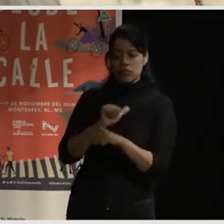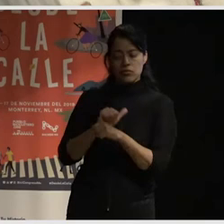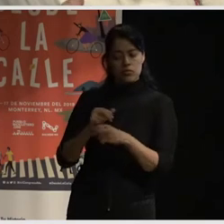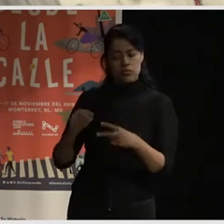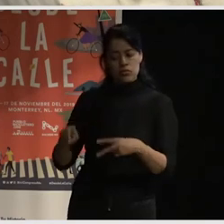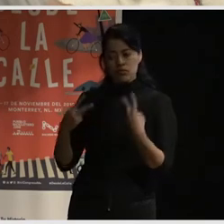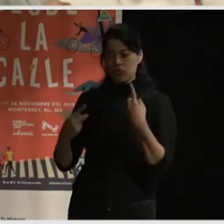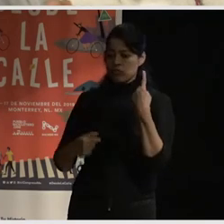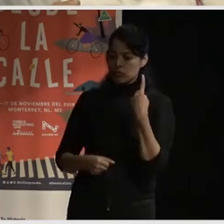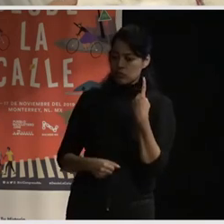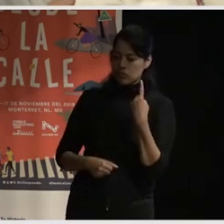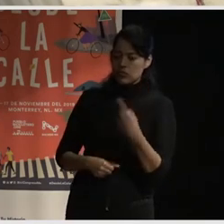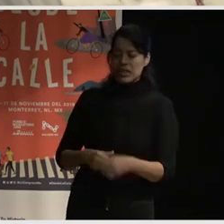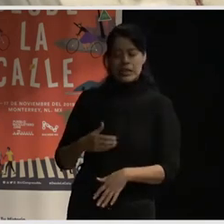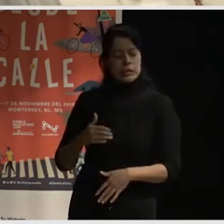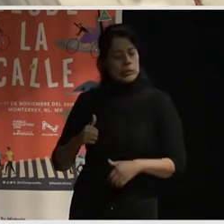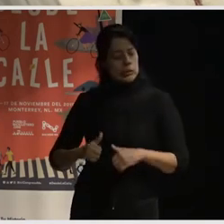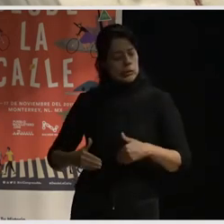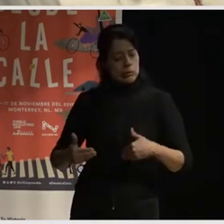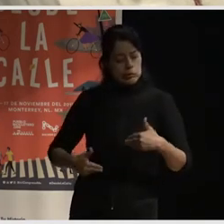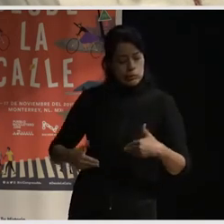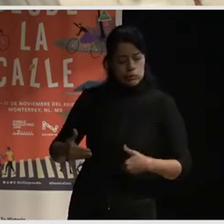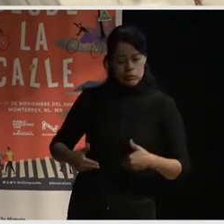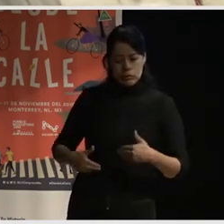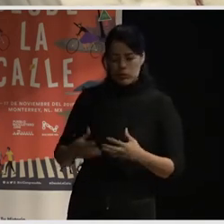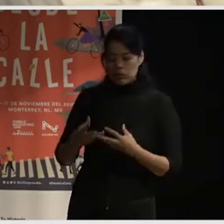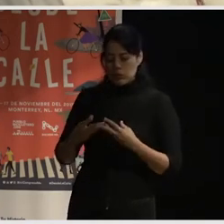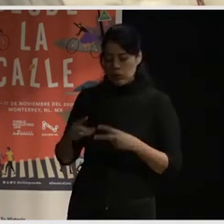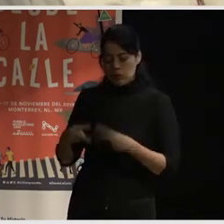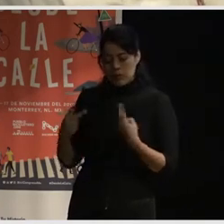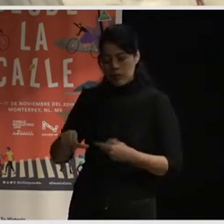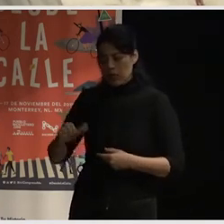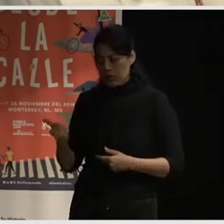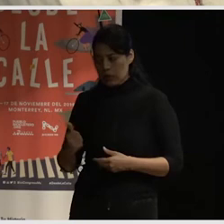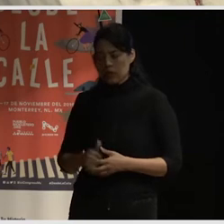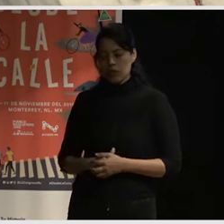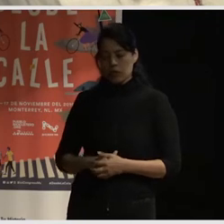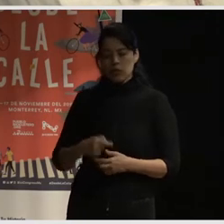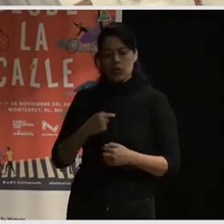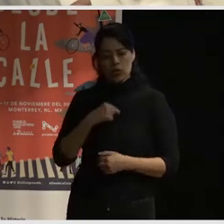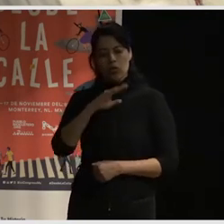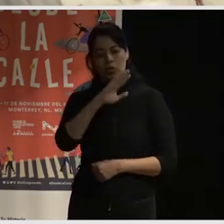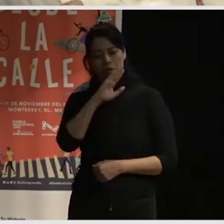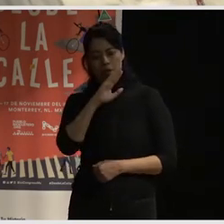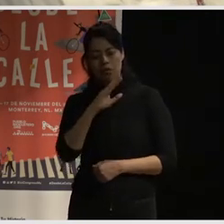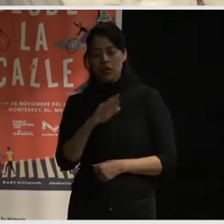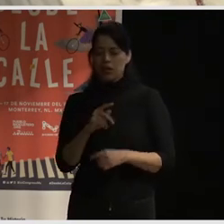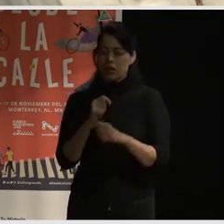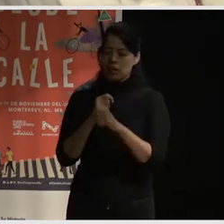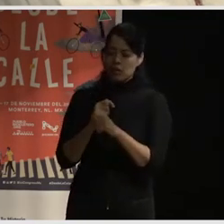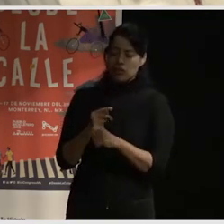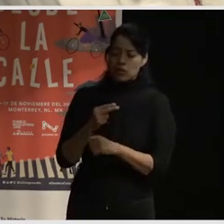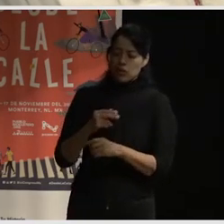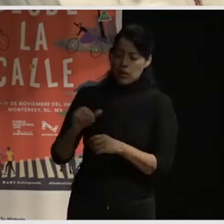todavía me cuesta trabajo deshacerme el otro o sea este soy madre de familia transporto mis